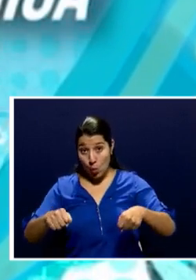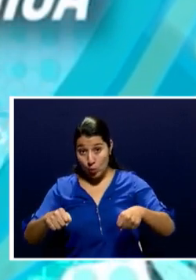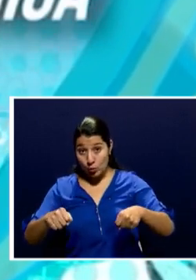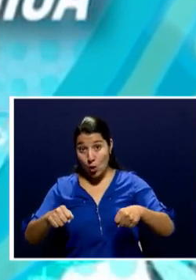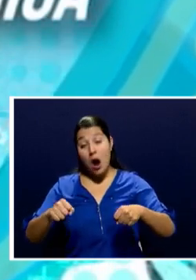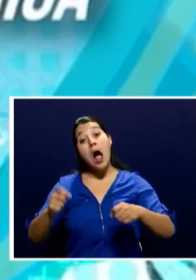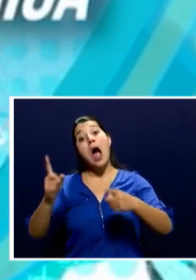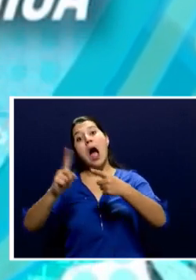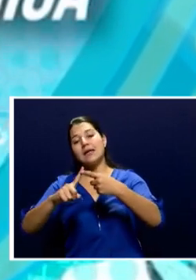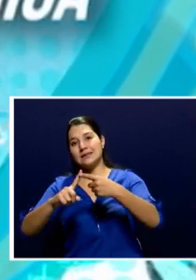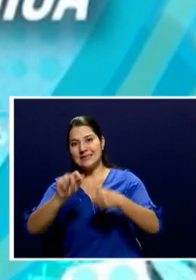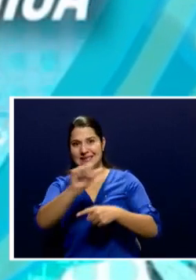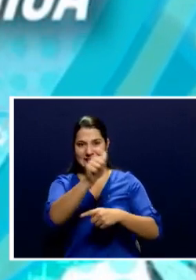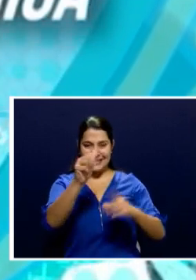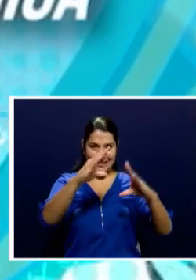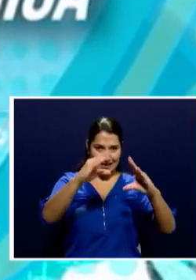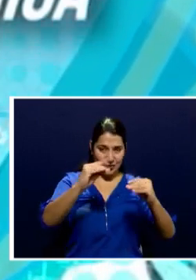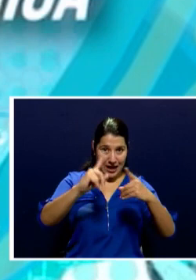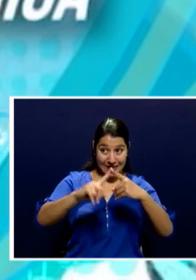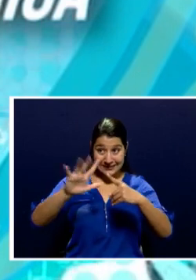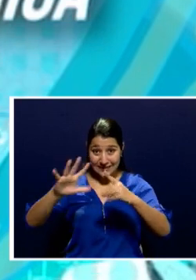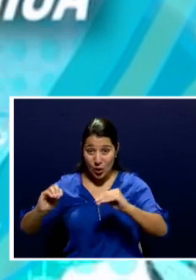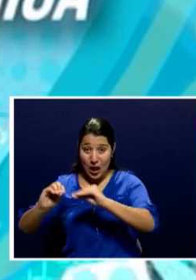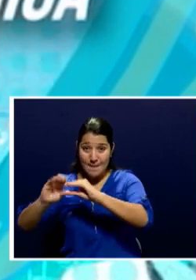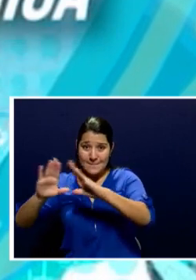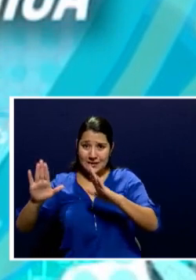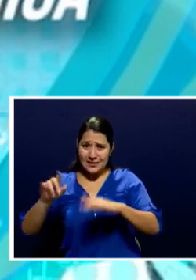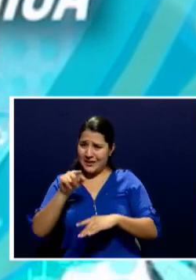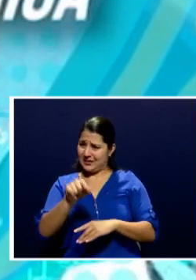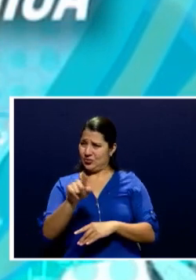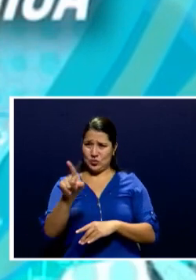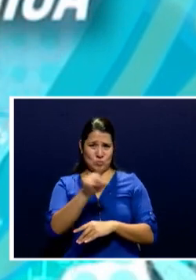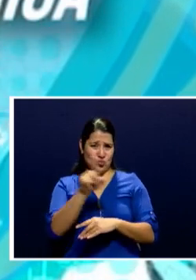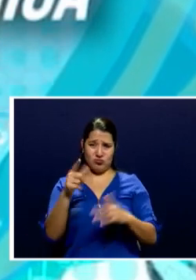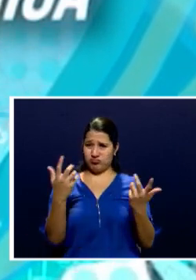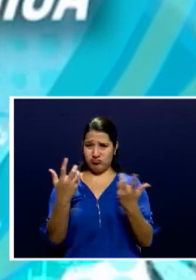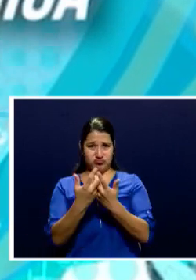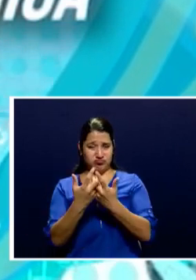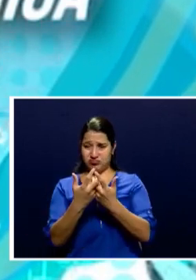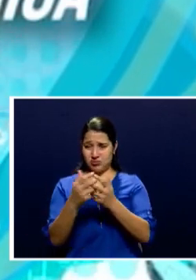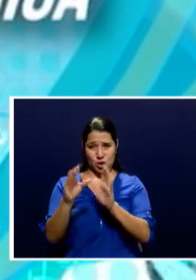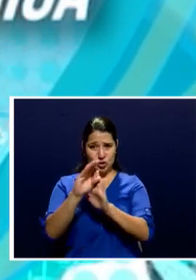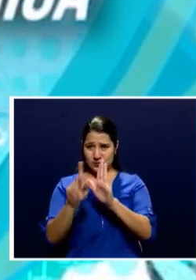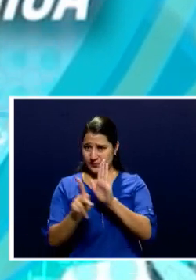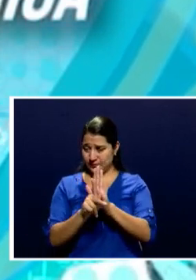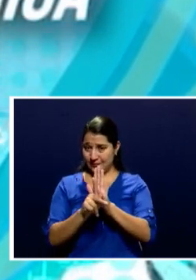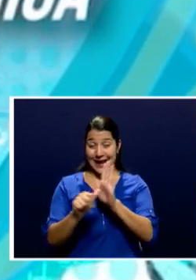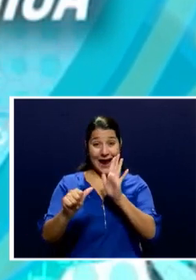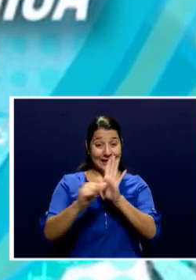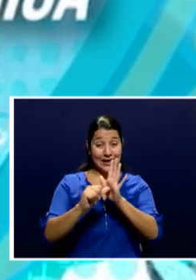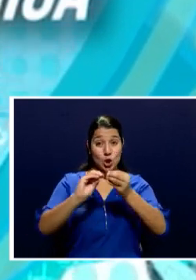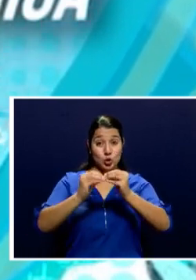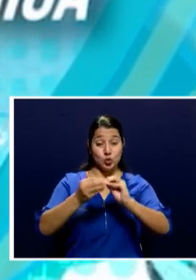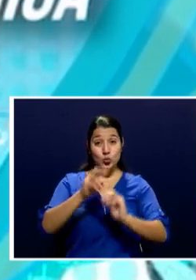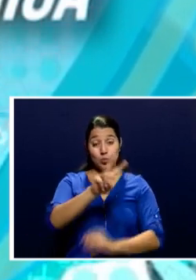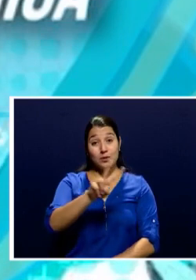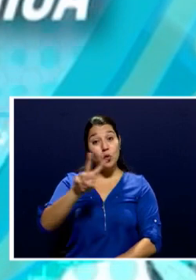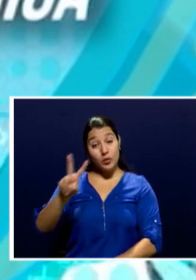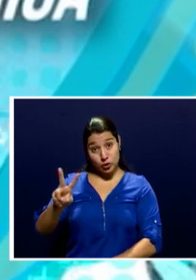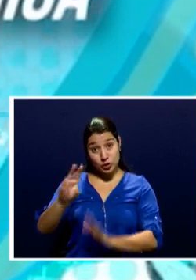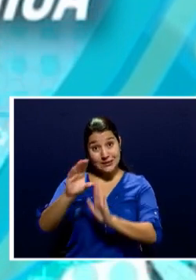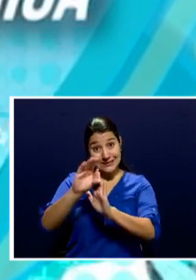mañana con casos muy excepcionales, es abiertamente inconstitucional. El artículo 22 de nuestra Carta